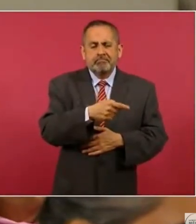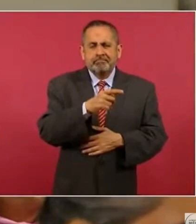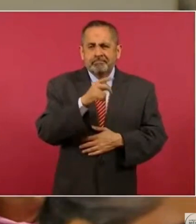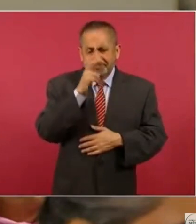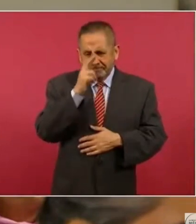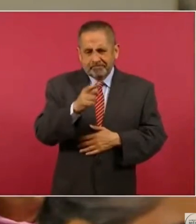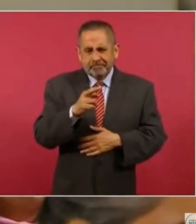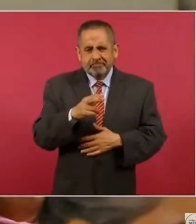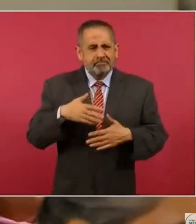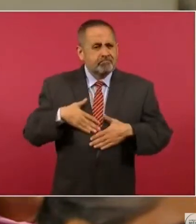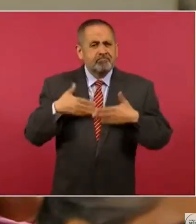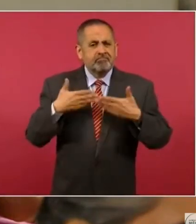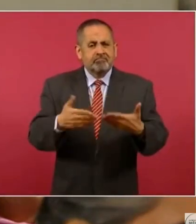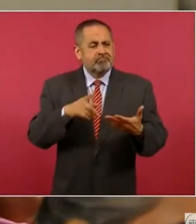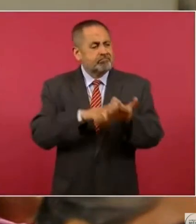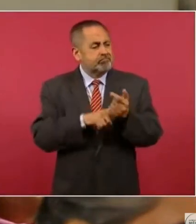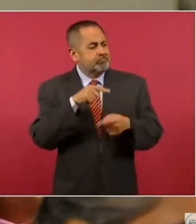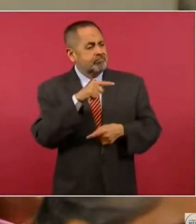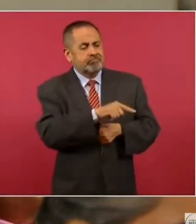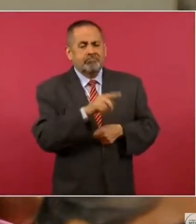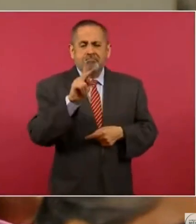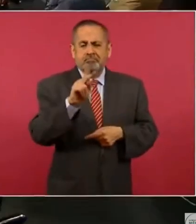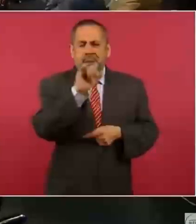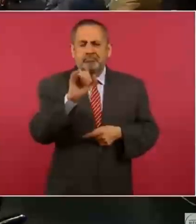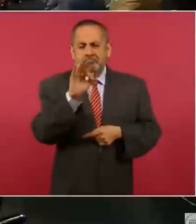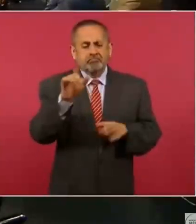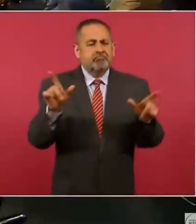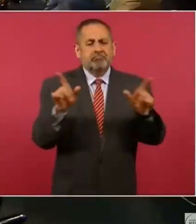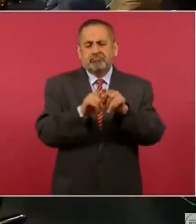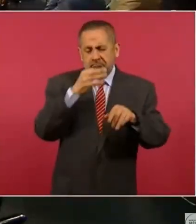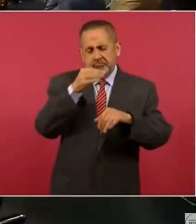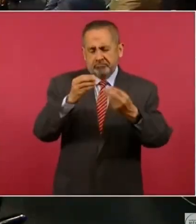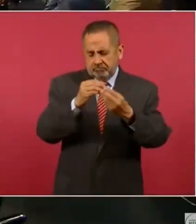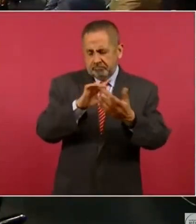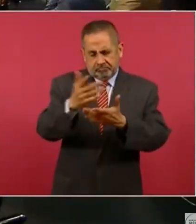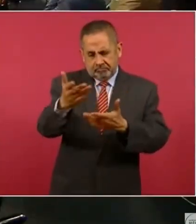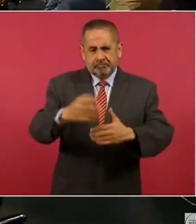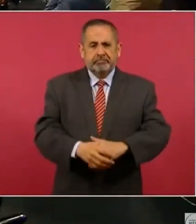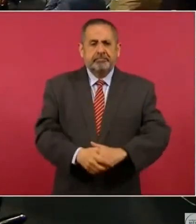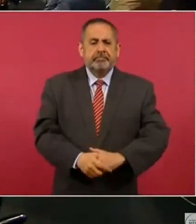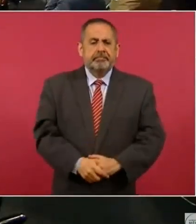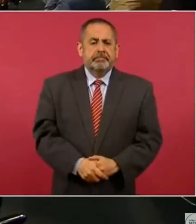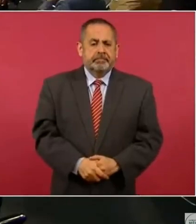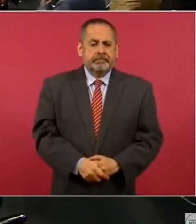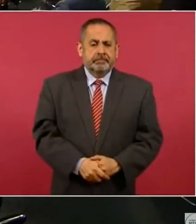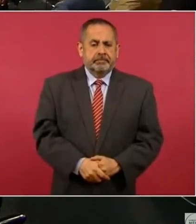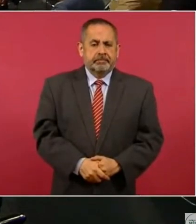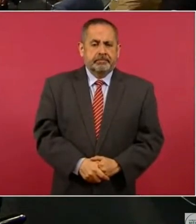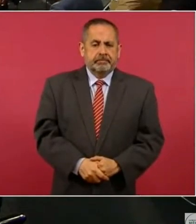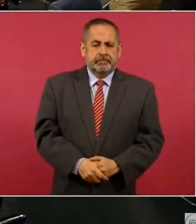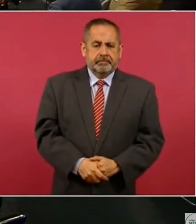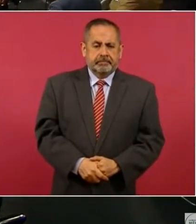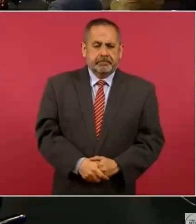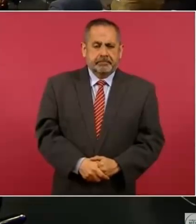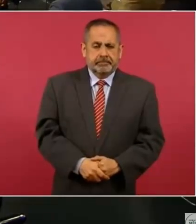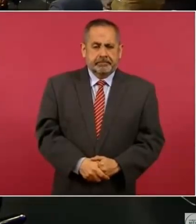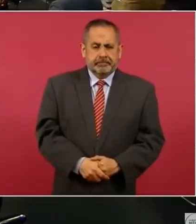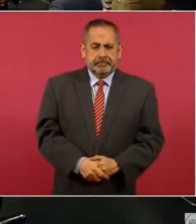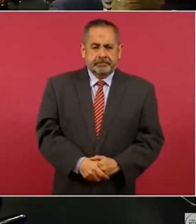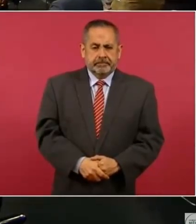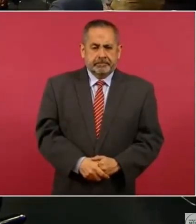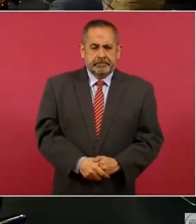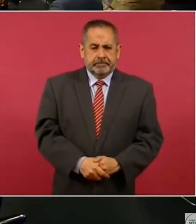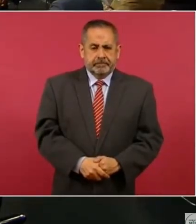y no hay confianza en el Poder Judicial. Es cuanto, señor presidente. Gracias. Muy bien, pues